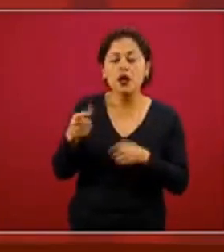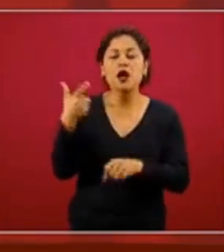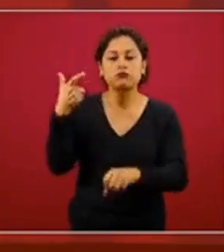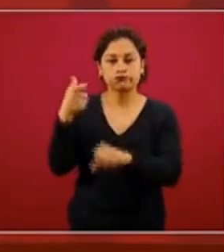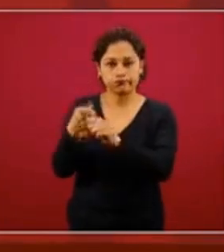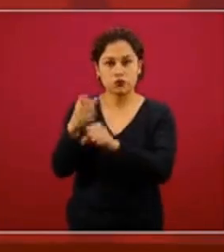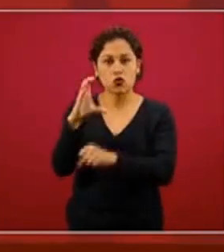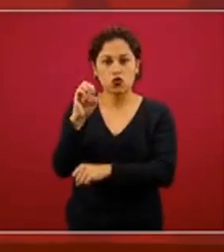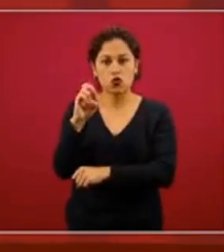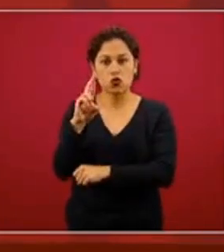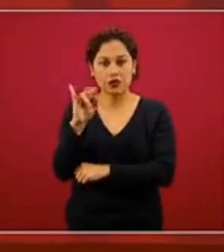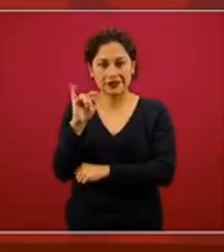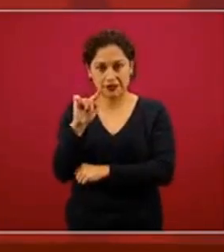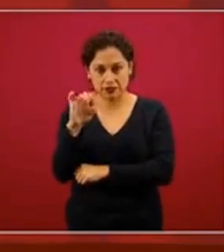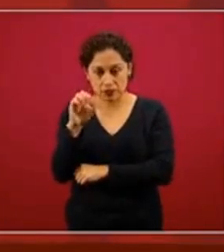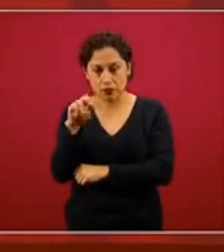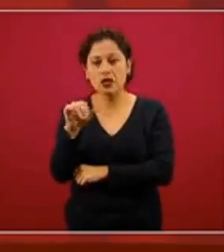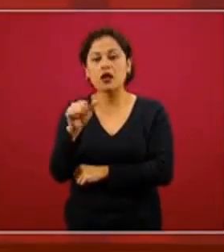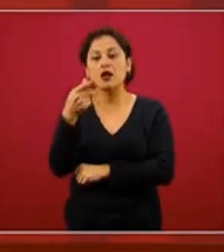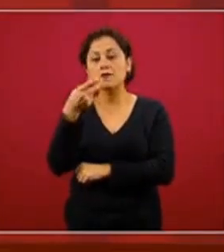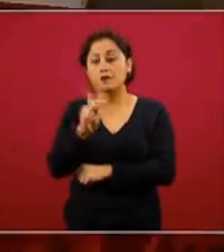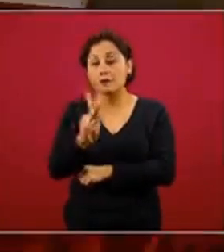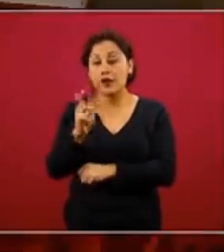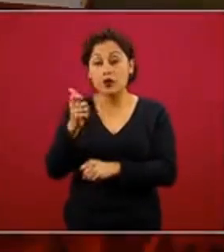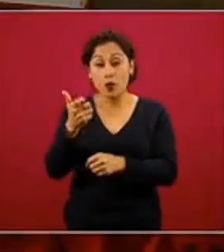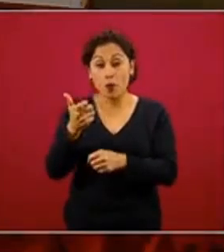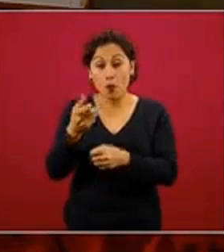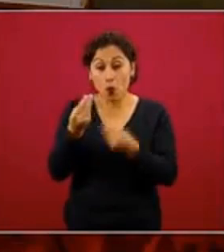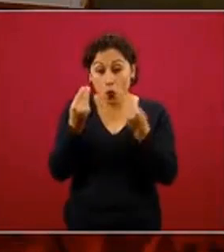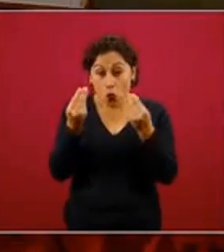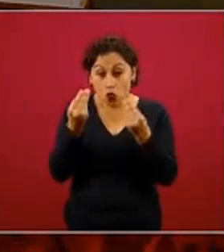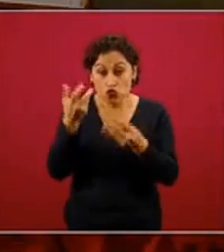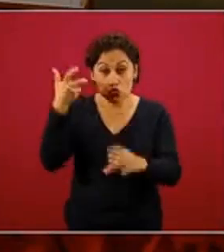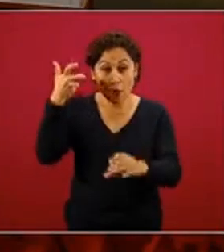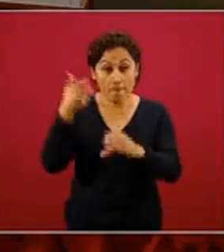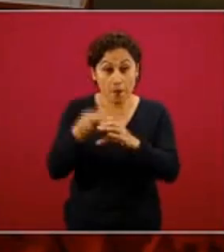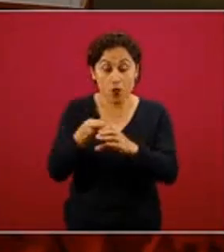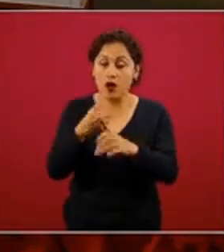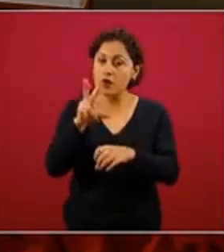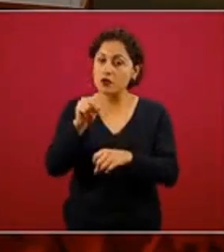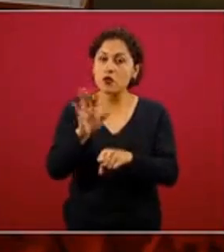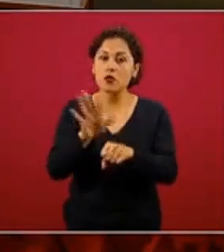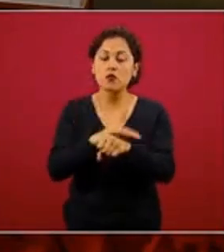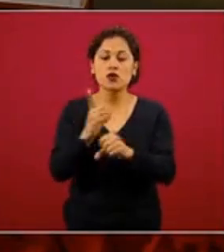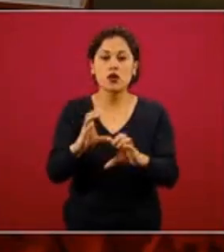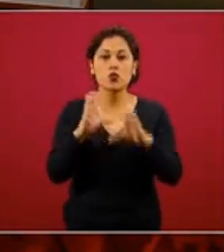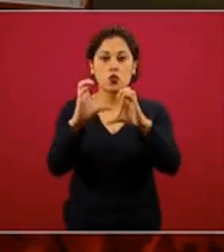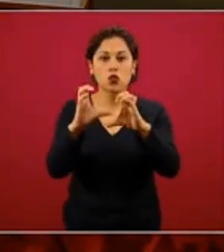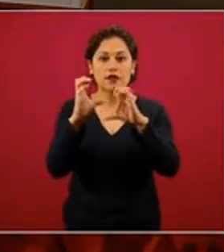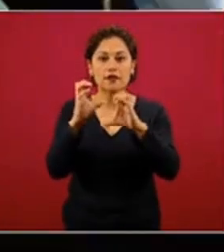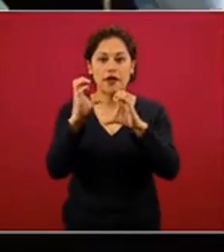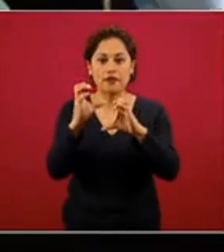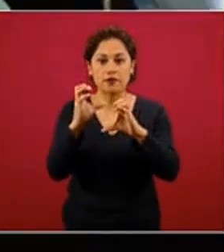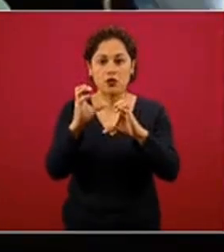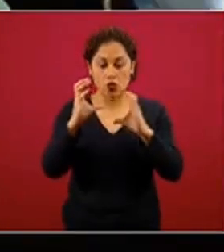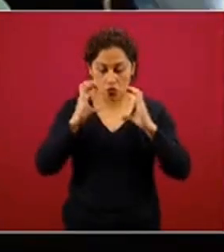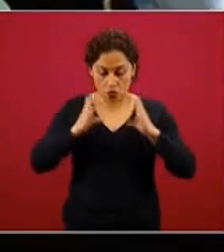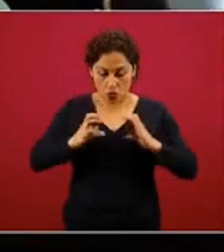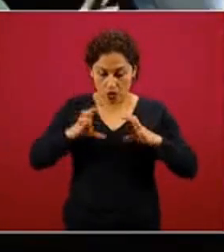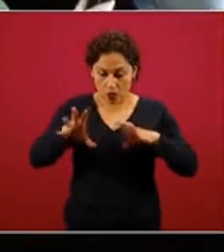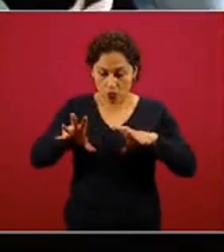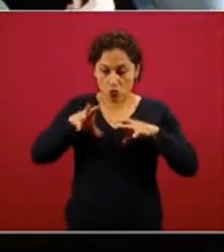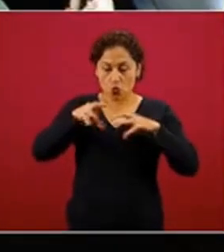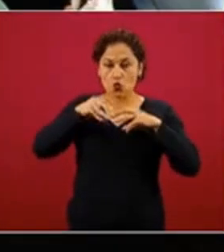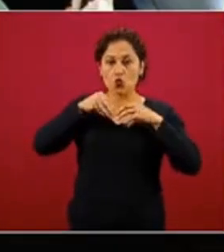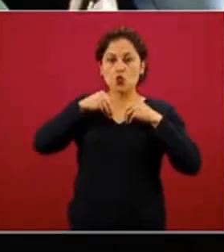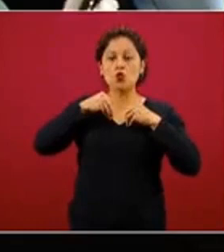dosis mayores cambian mucho el sistema inmune. Por ejemplo, aplanan la posibilidad de producir los anticuerpos IgM, que